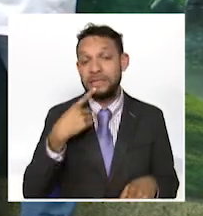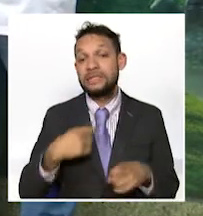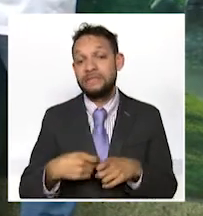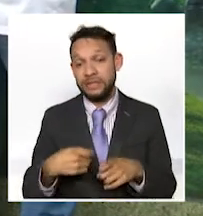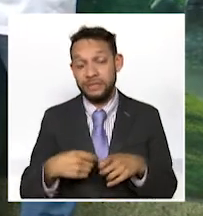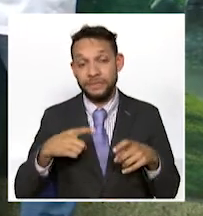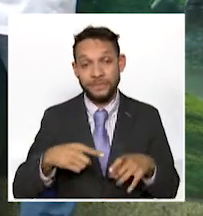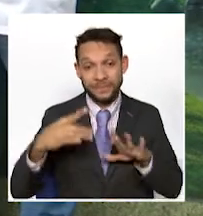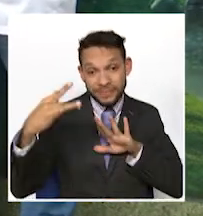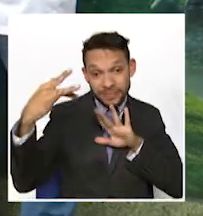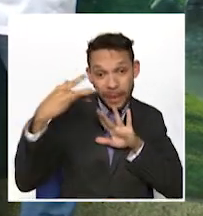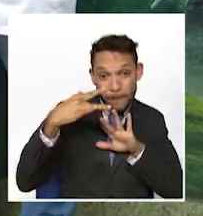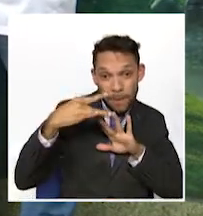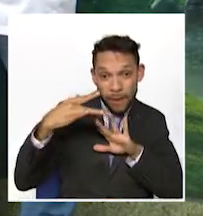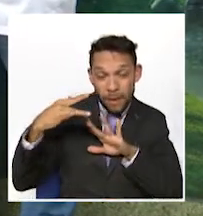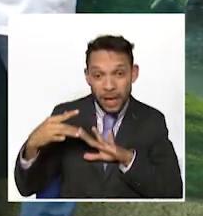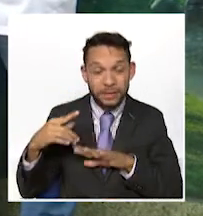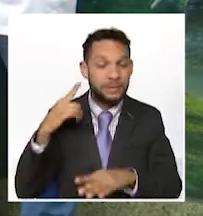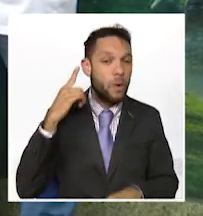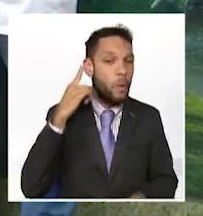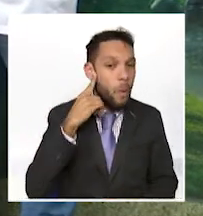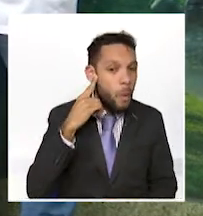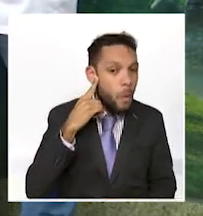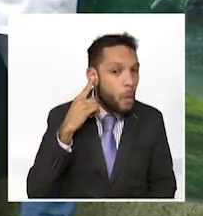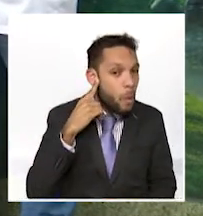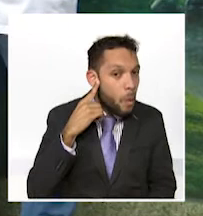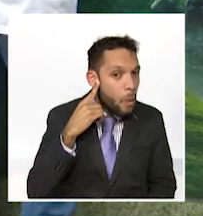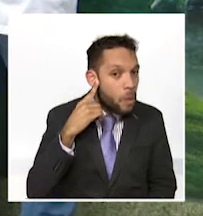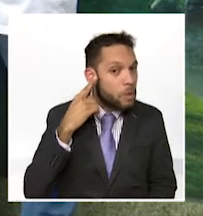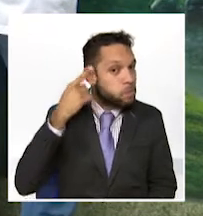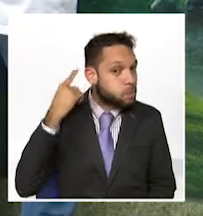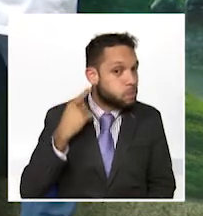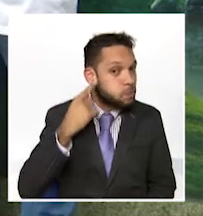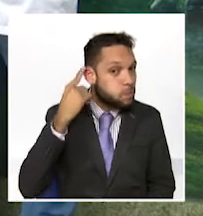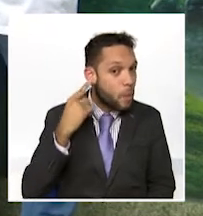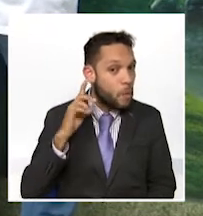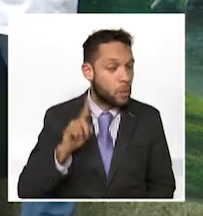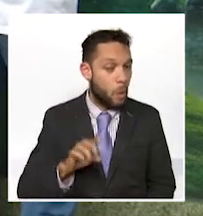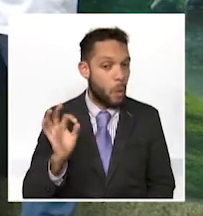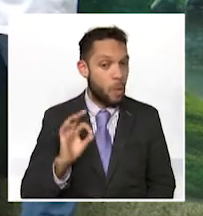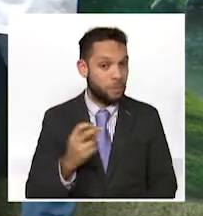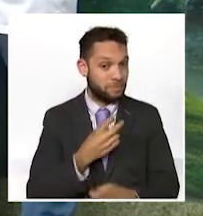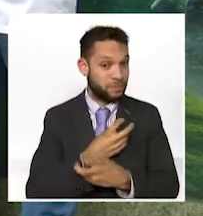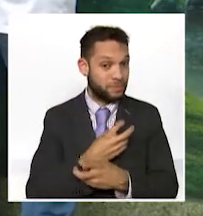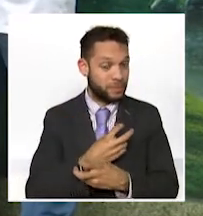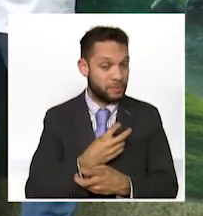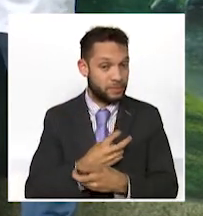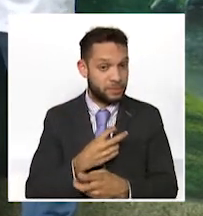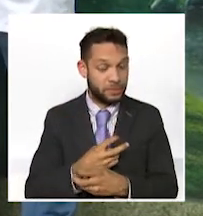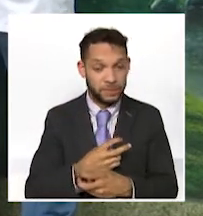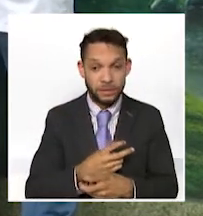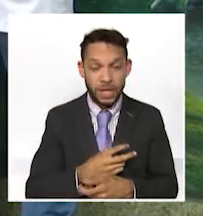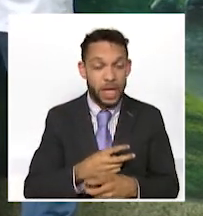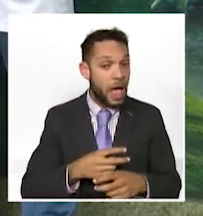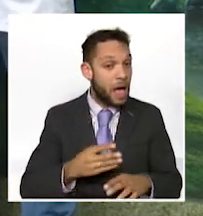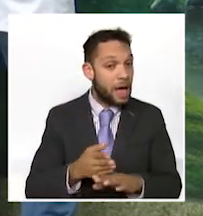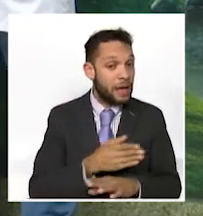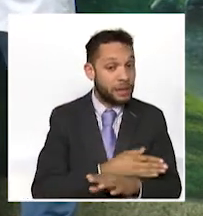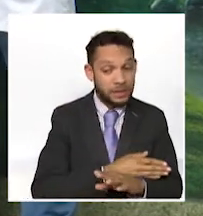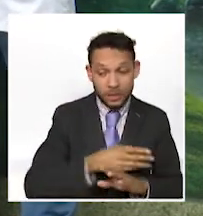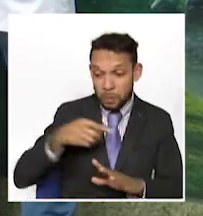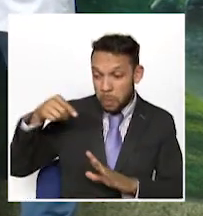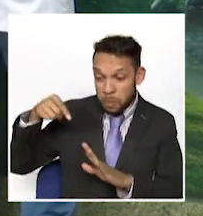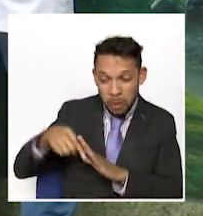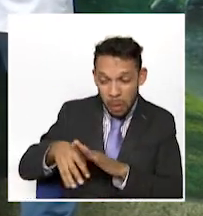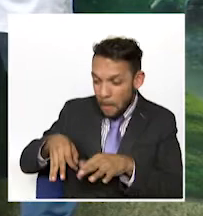podrían relacionarse con el oído, con la parte cervical. Entonces, no le dieron considero que en mi